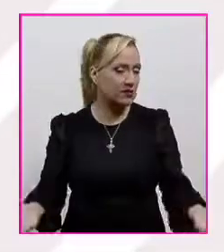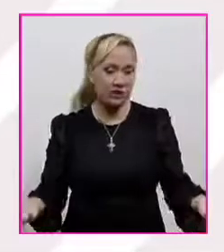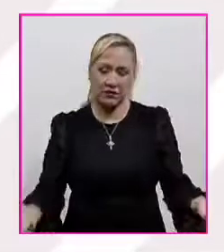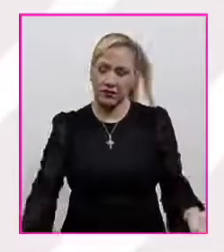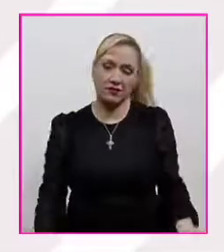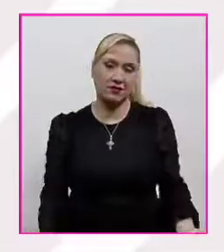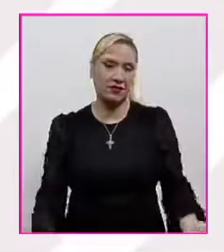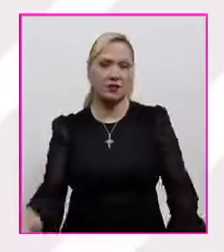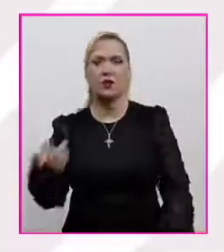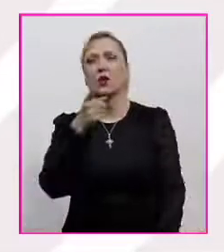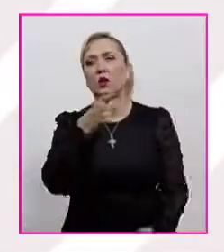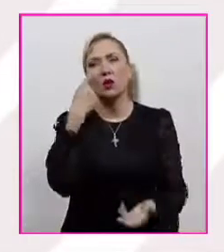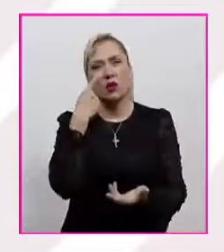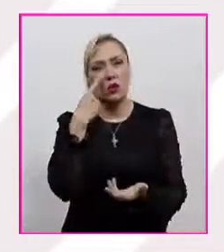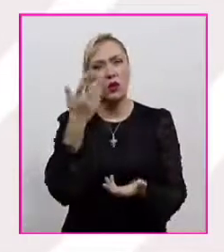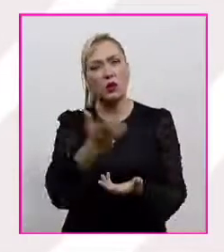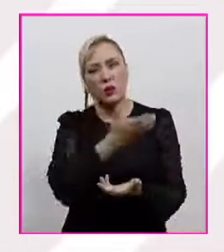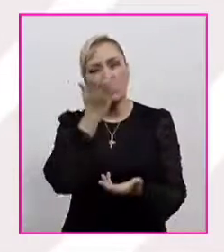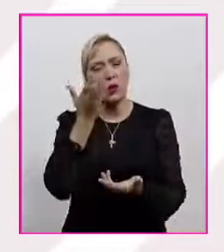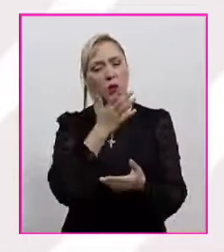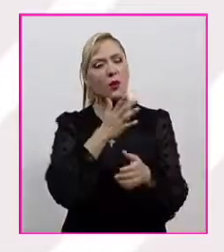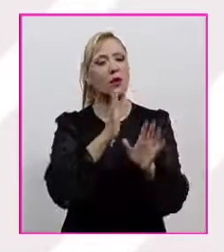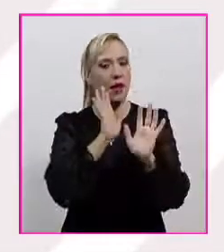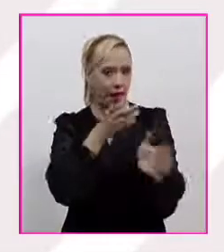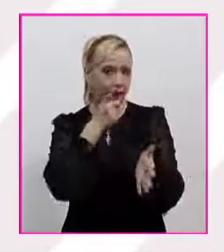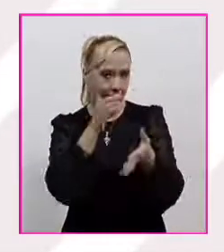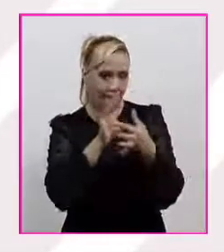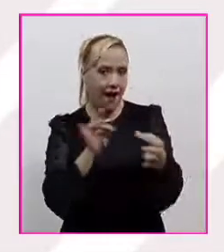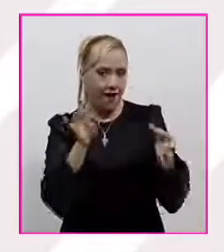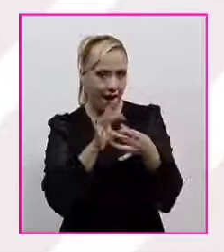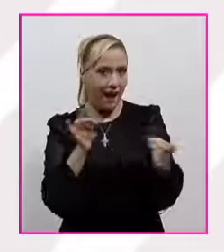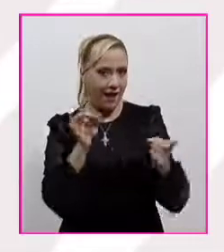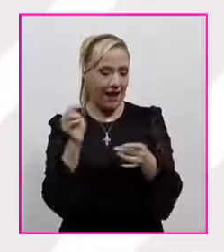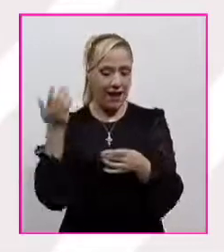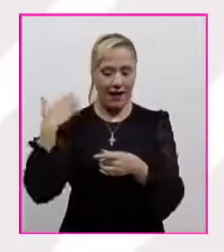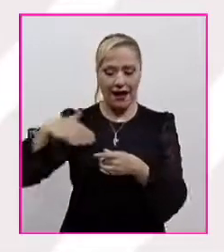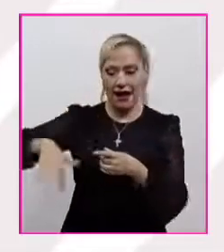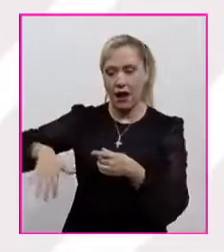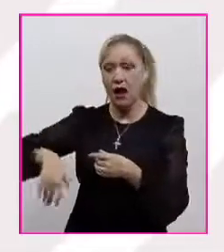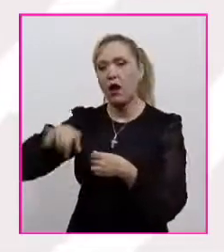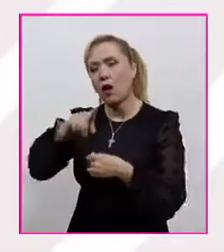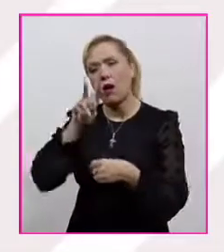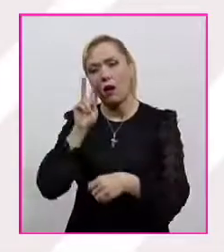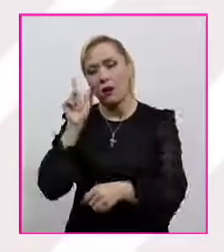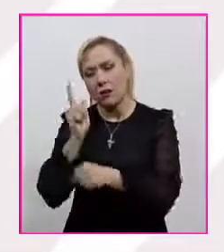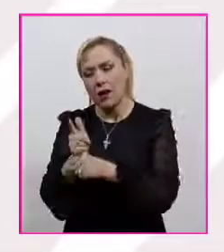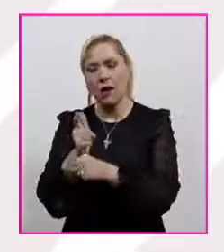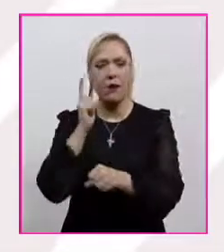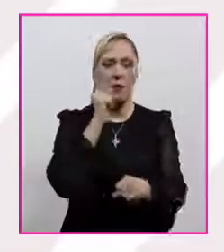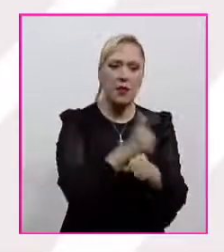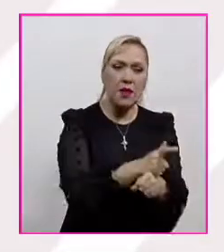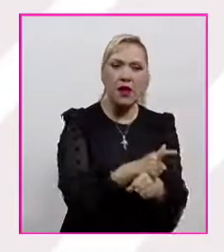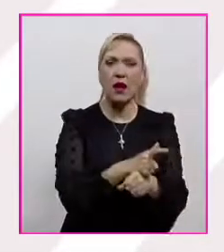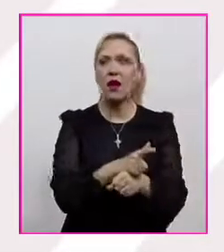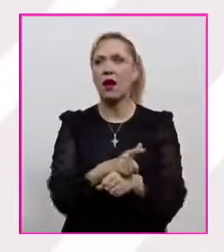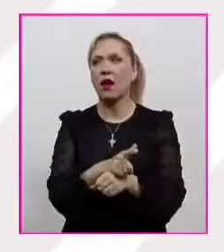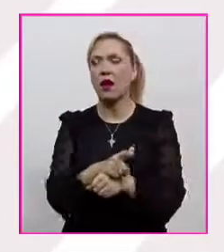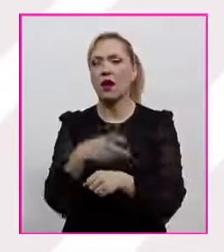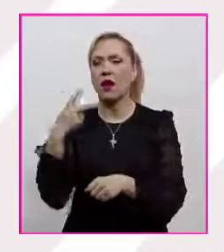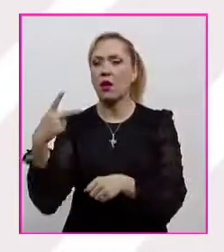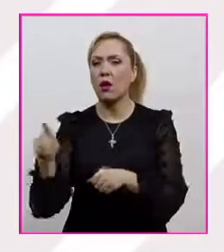¿qué prácticas racistas, además de las que ya hemos conversado ahora, han identificado ustedes, Laura, desde